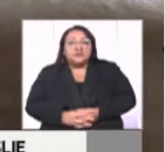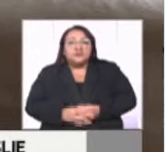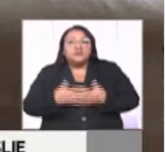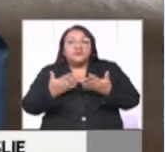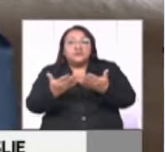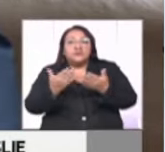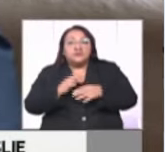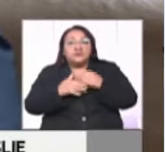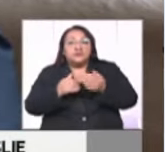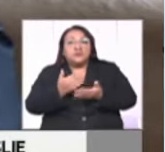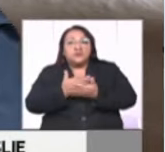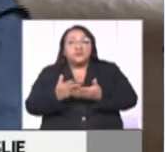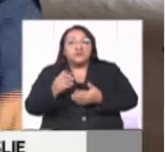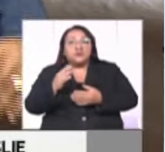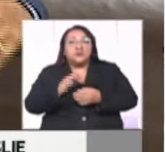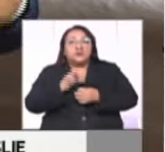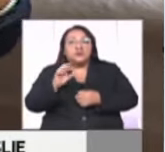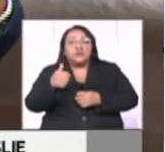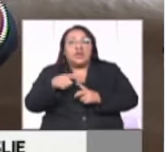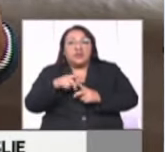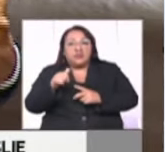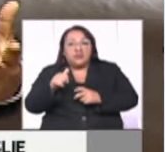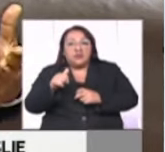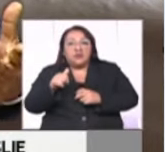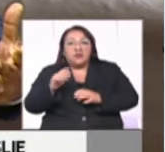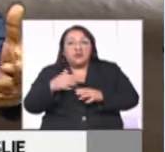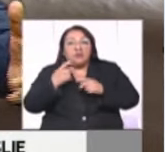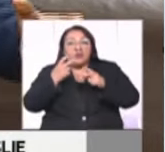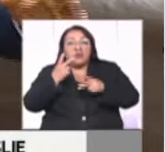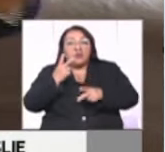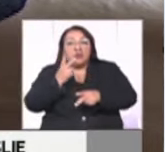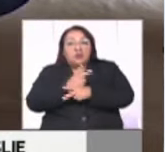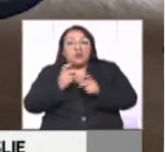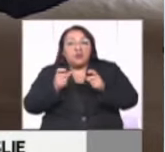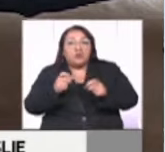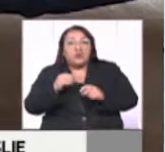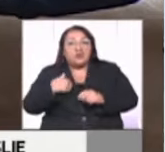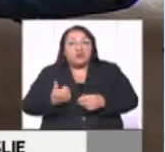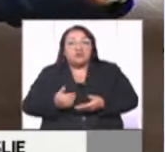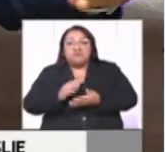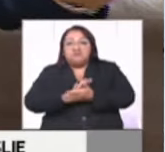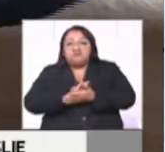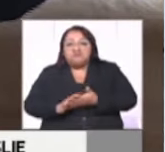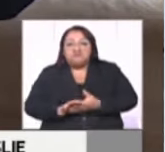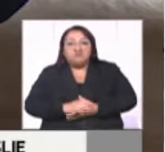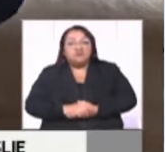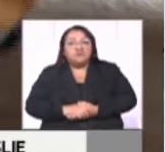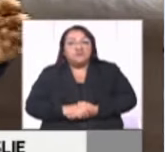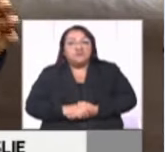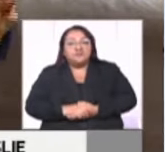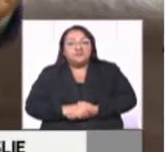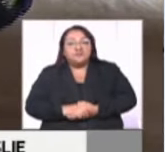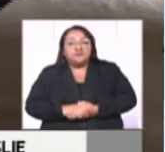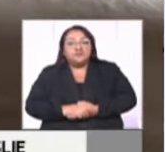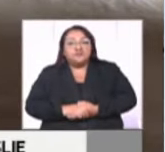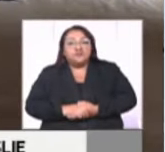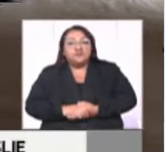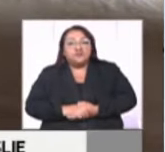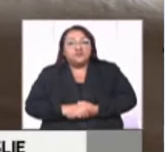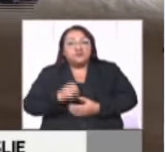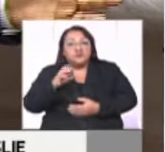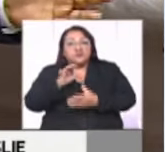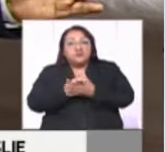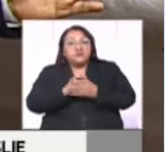restos de la provincia del Santa sean cautelados. La señora, nada. Con decirle,